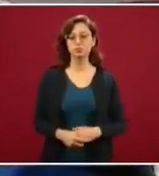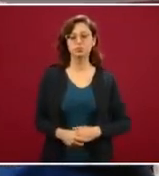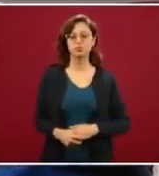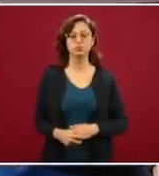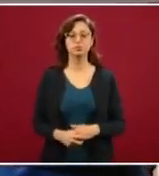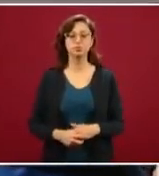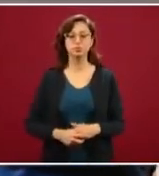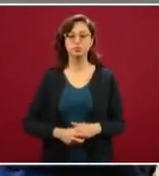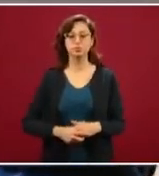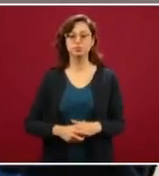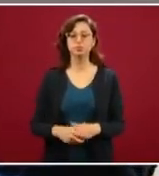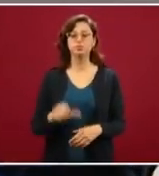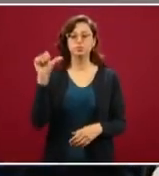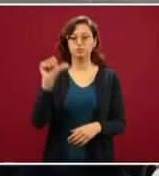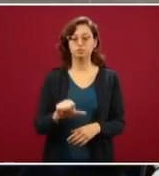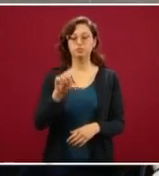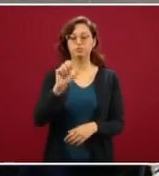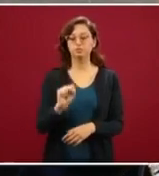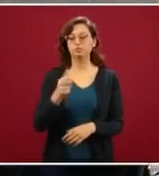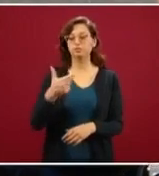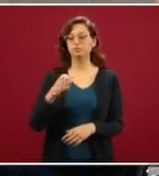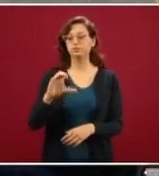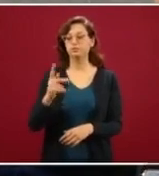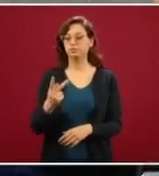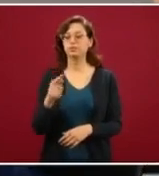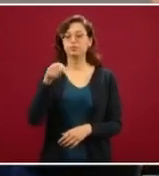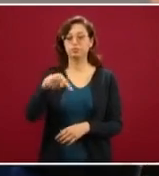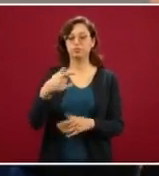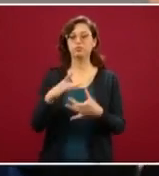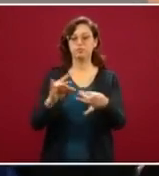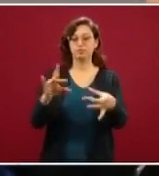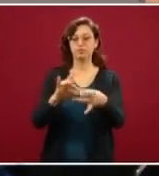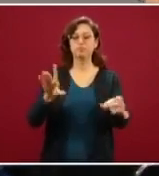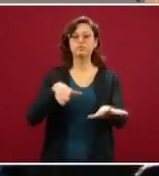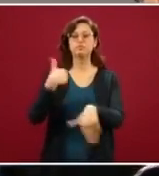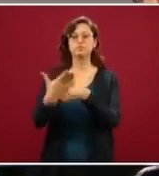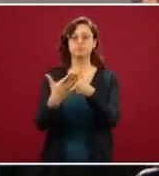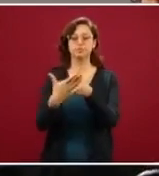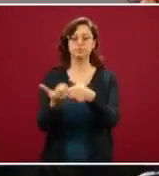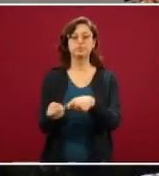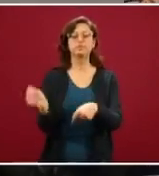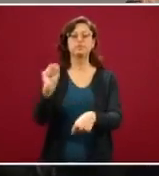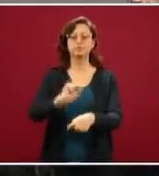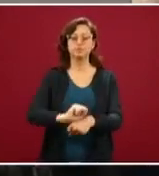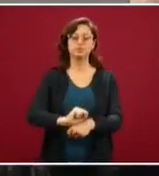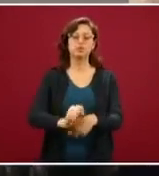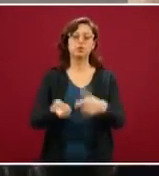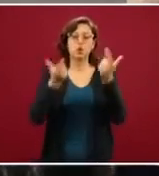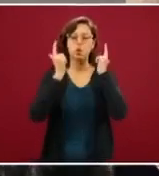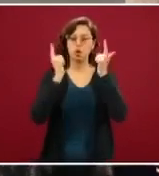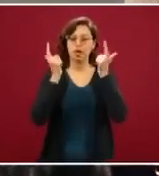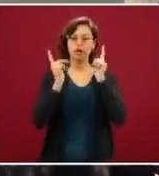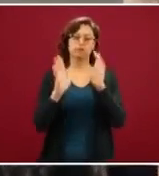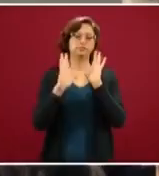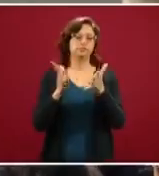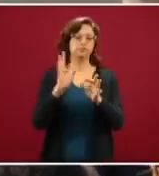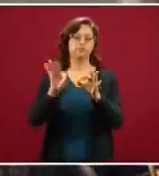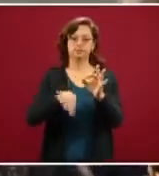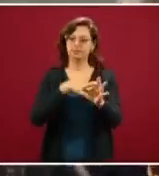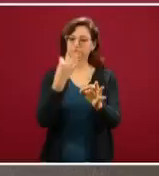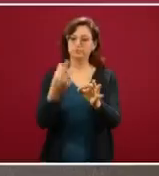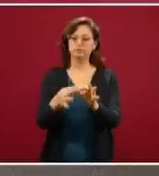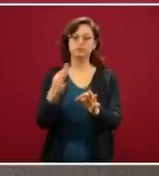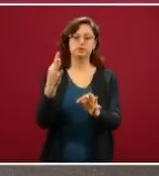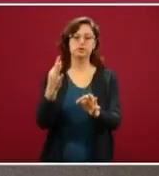Hoy les va a hablar de eso el secretario de Hacienda, y la semana próxima espero ya que esté terminado